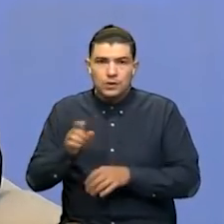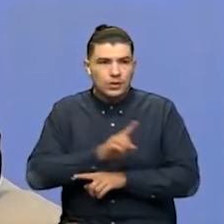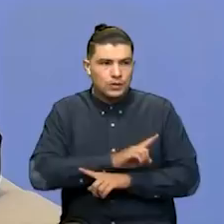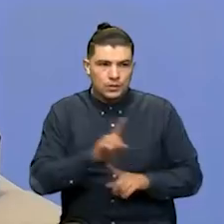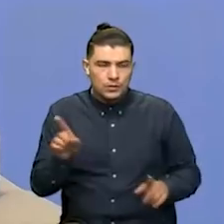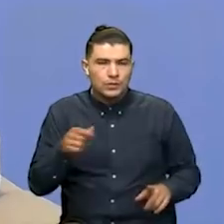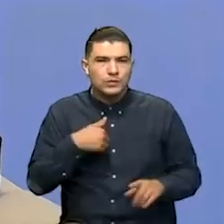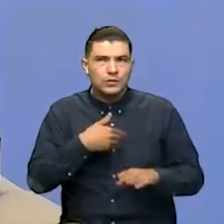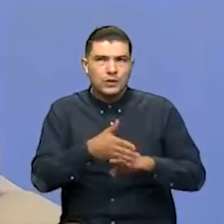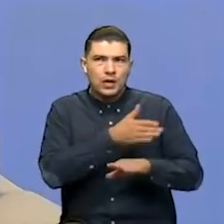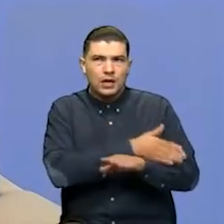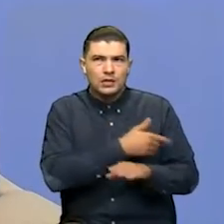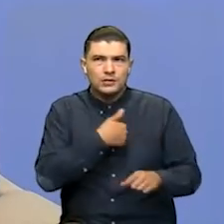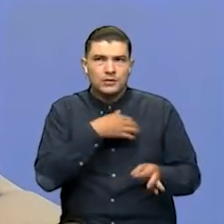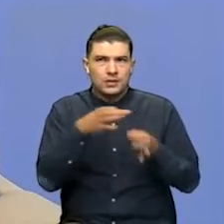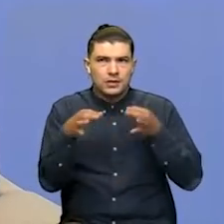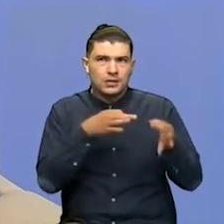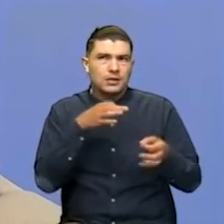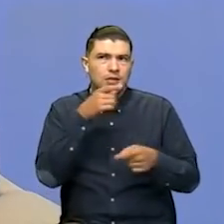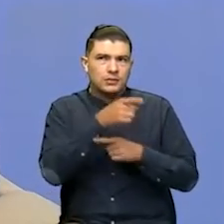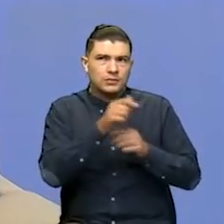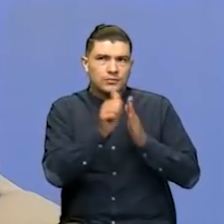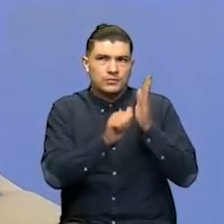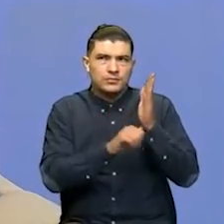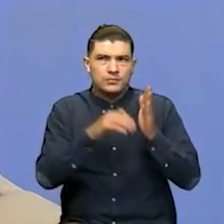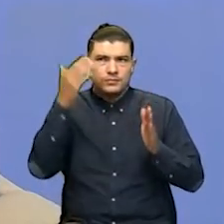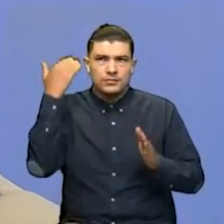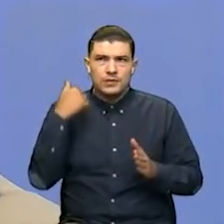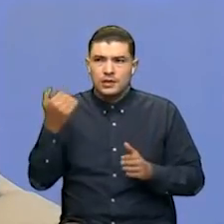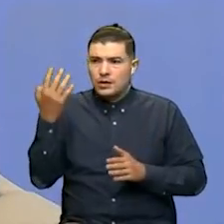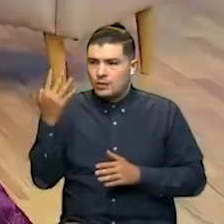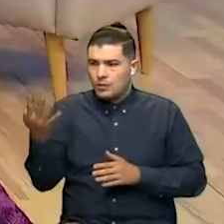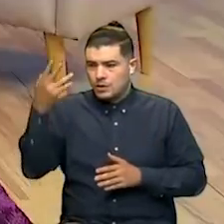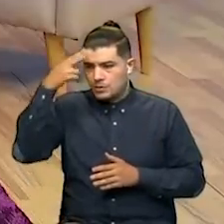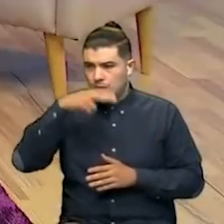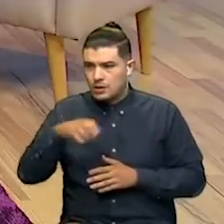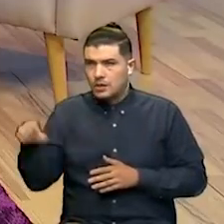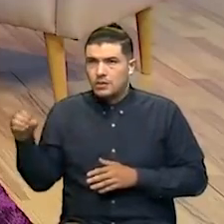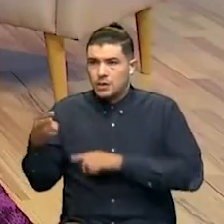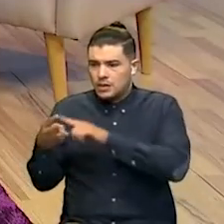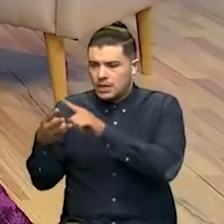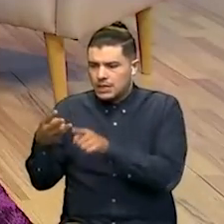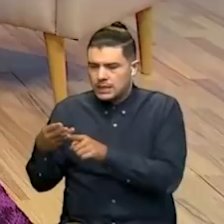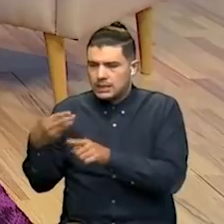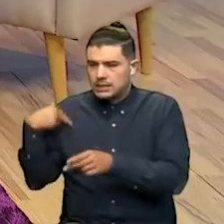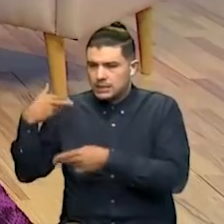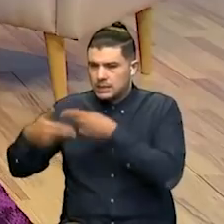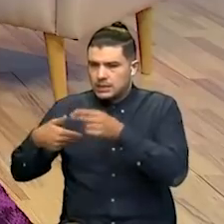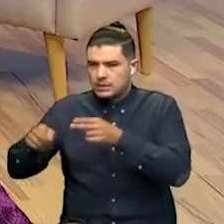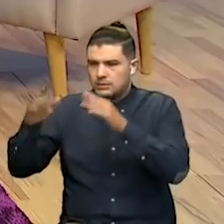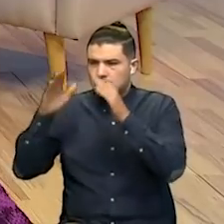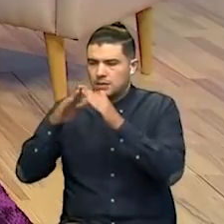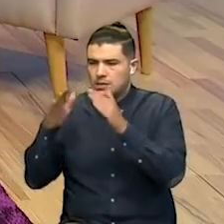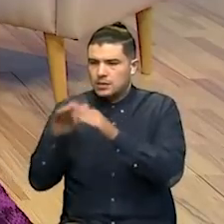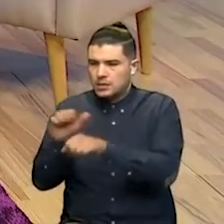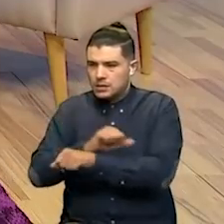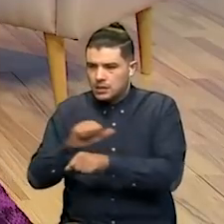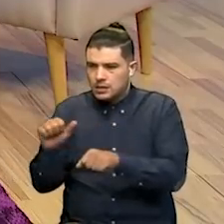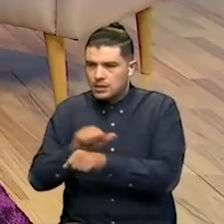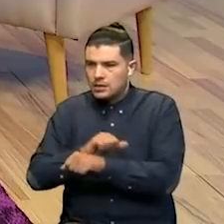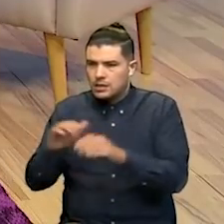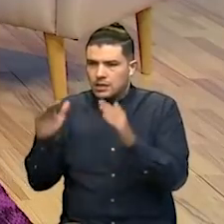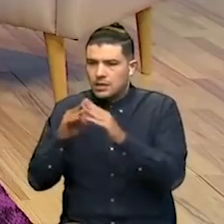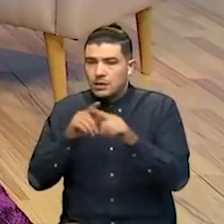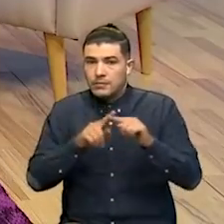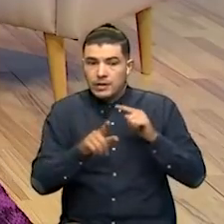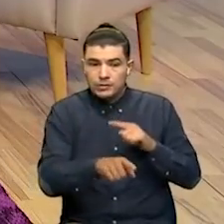lo que yo les explicaba, digamos, en el programa pasado. Son 4 hijos. A 3 le deja una casa, un carro y un apartamento.